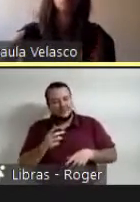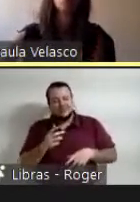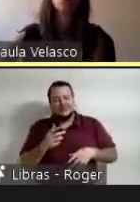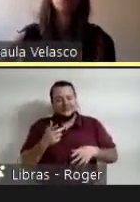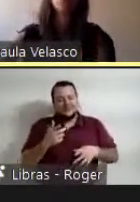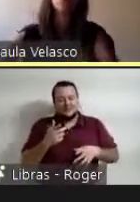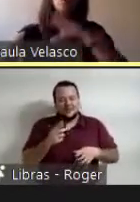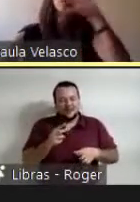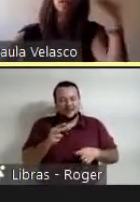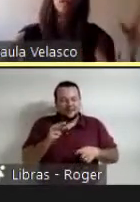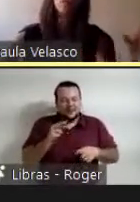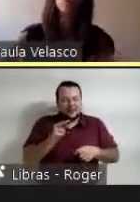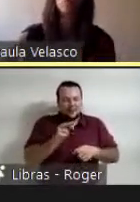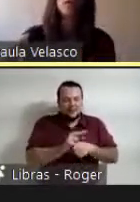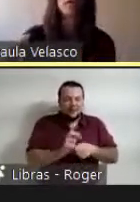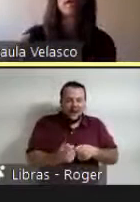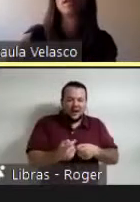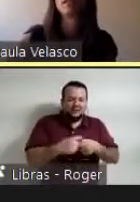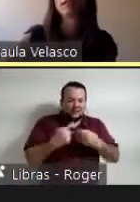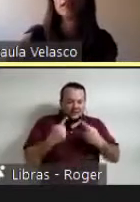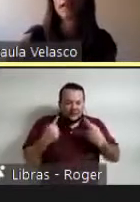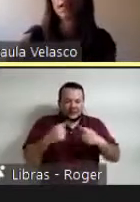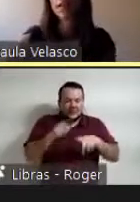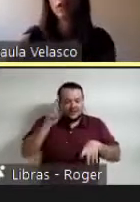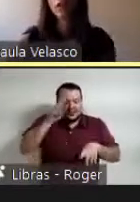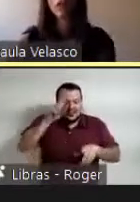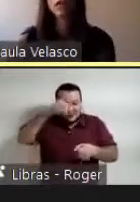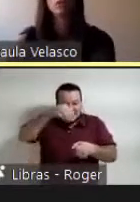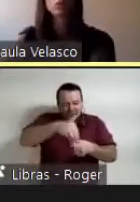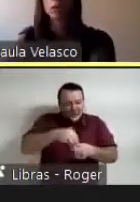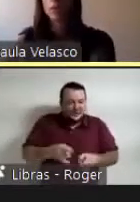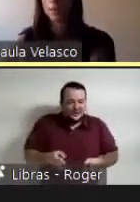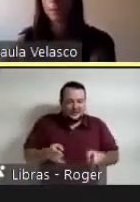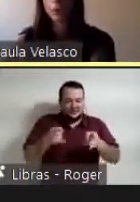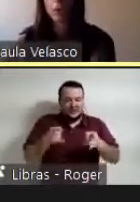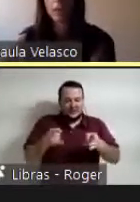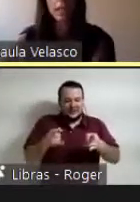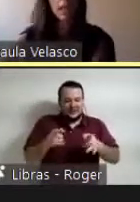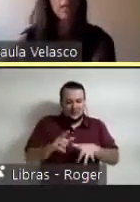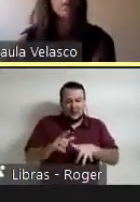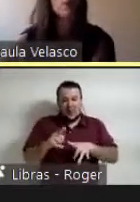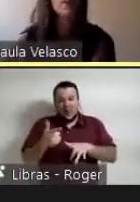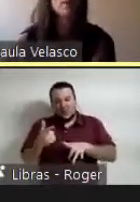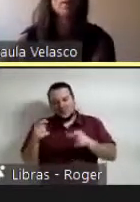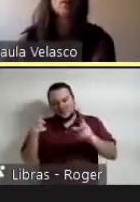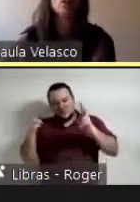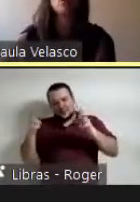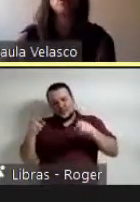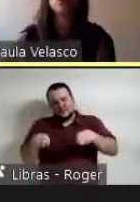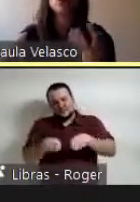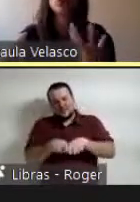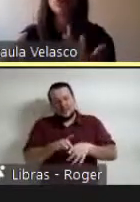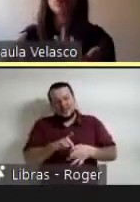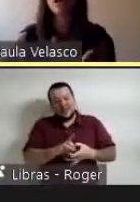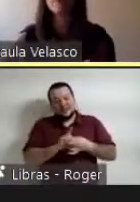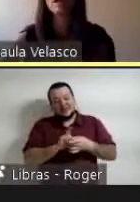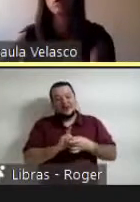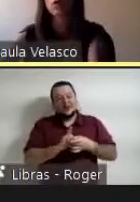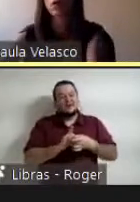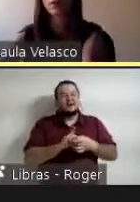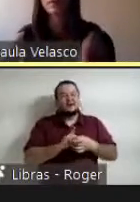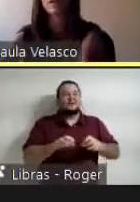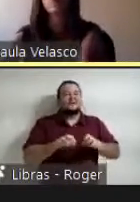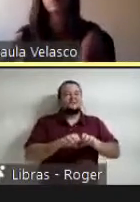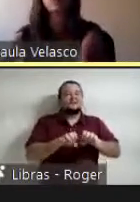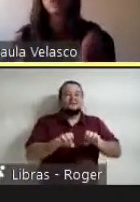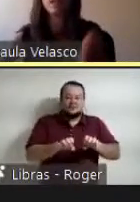otro grado tenía que ver con las estructuras de mampostería pero que habían perdido toda su capa